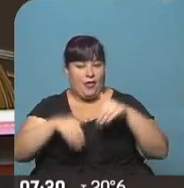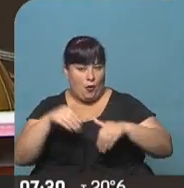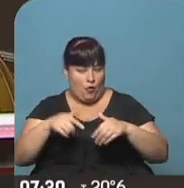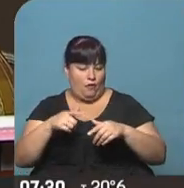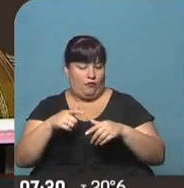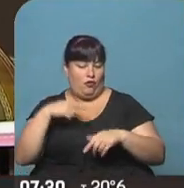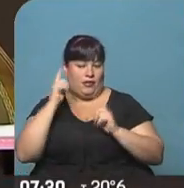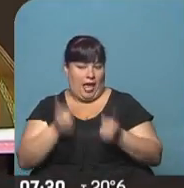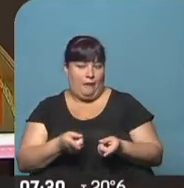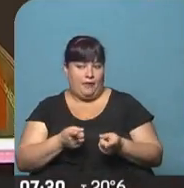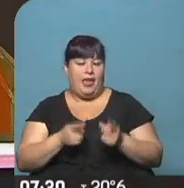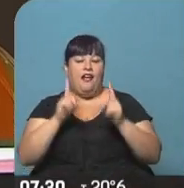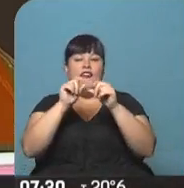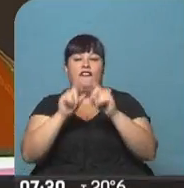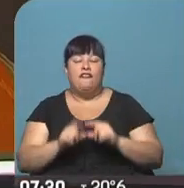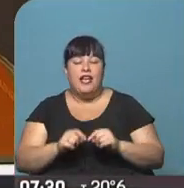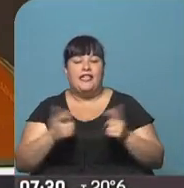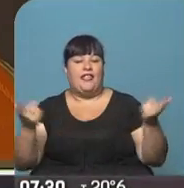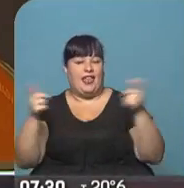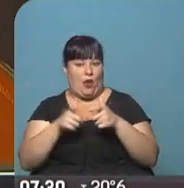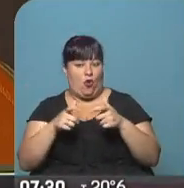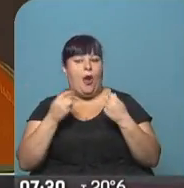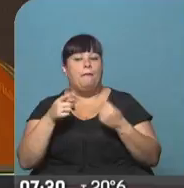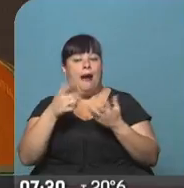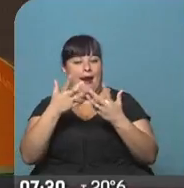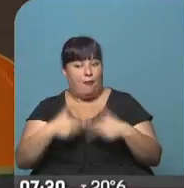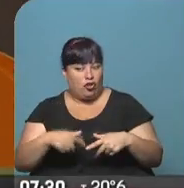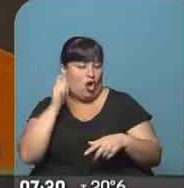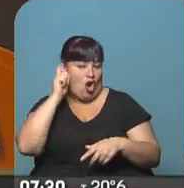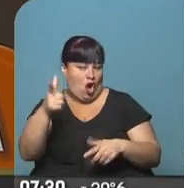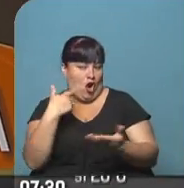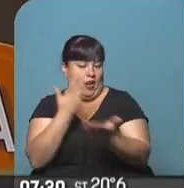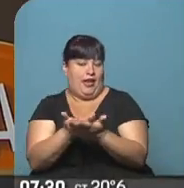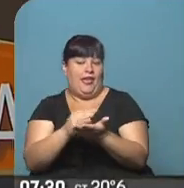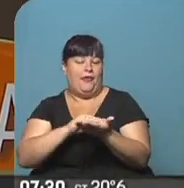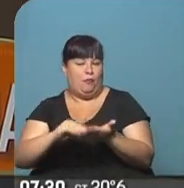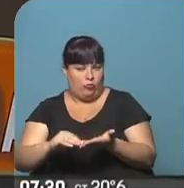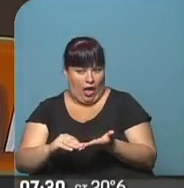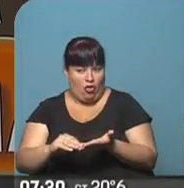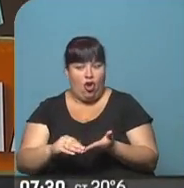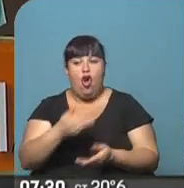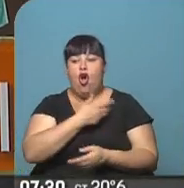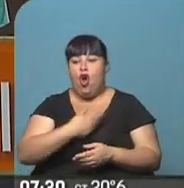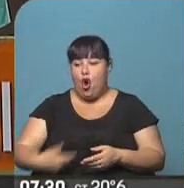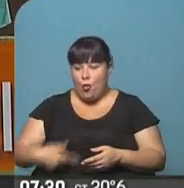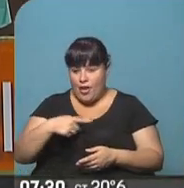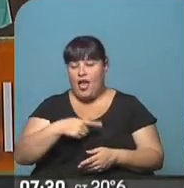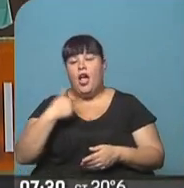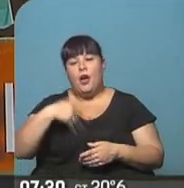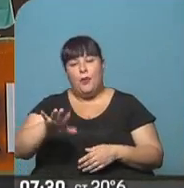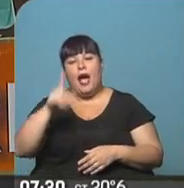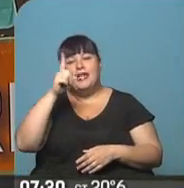y definir también el cronograma de audiencias para que estos proyectos lleguen al recinto de la Cámara de Diputados. El oficialismo va a